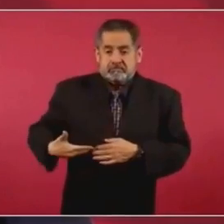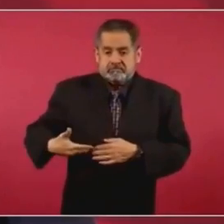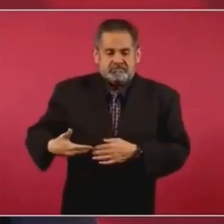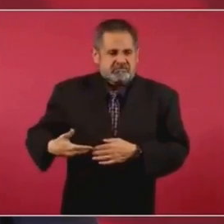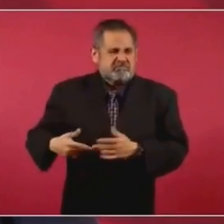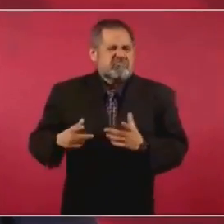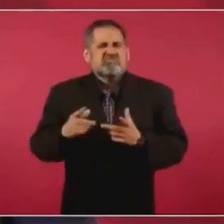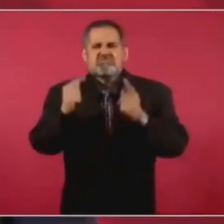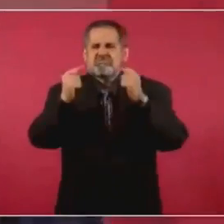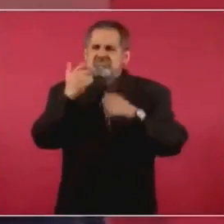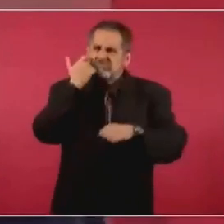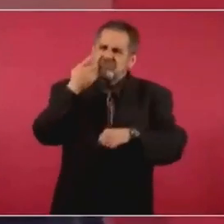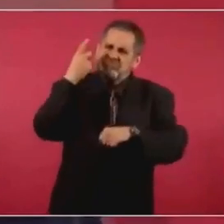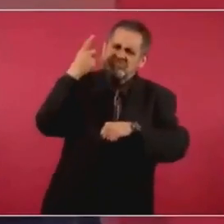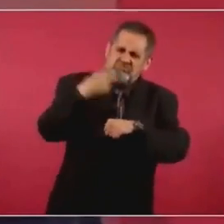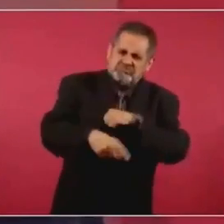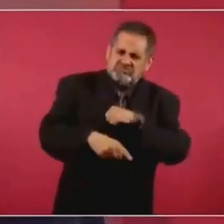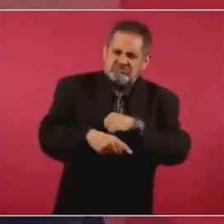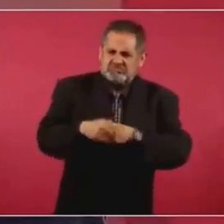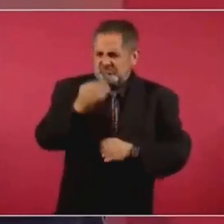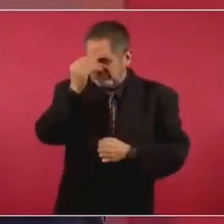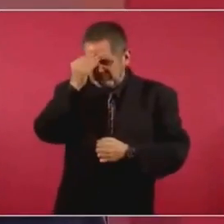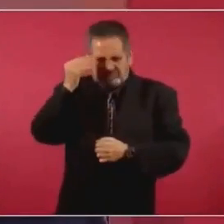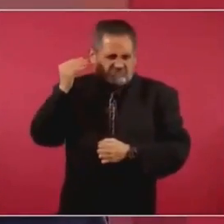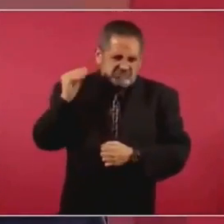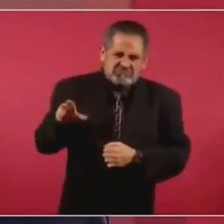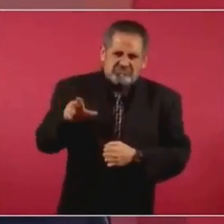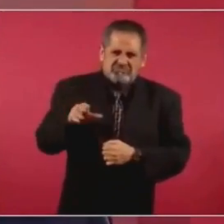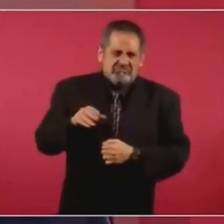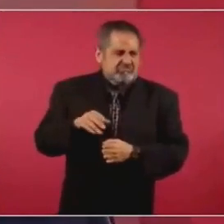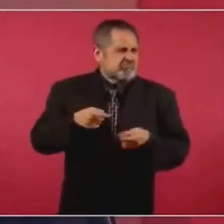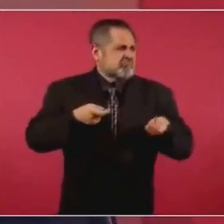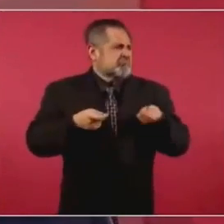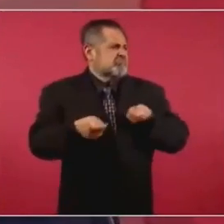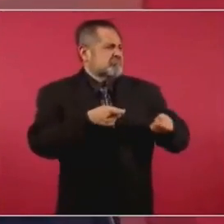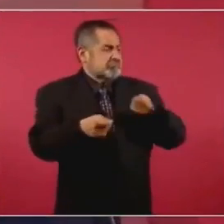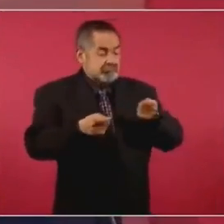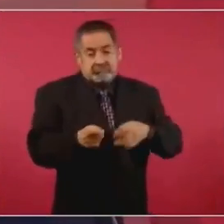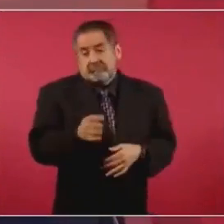lo logra.